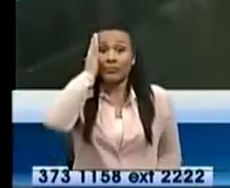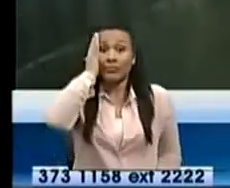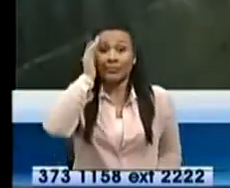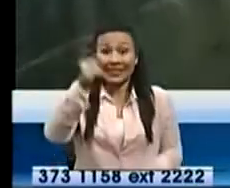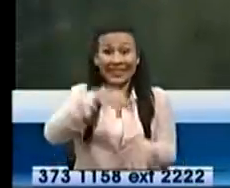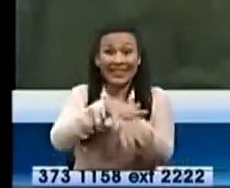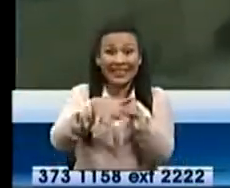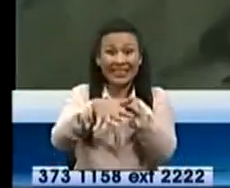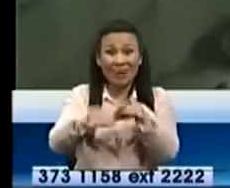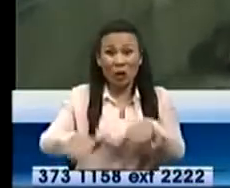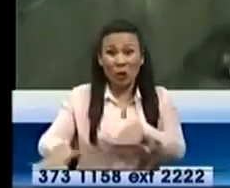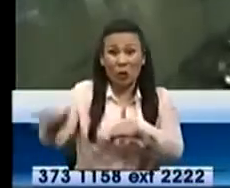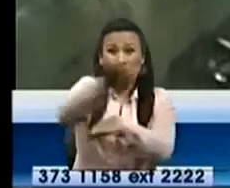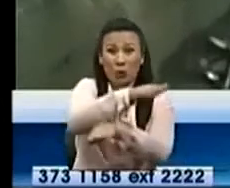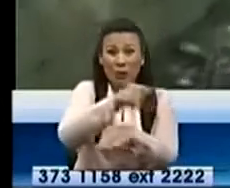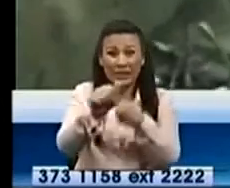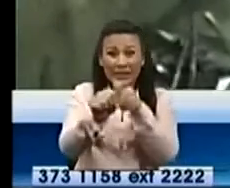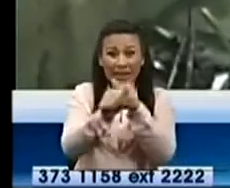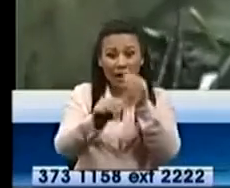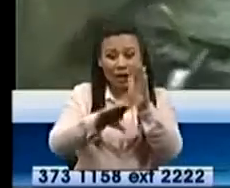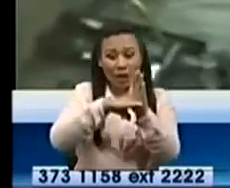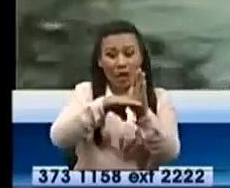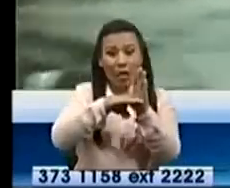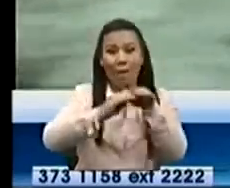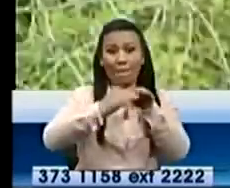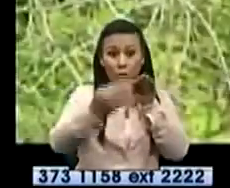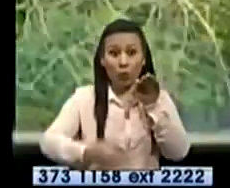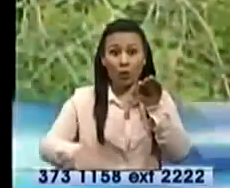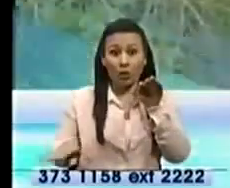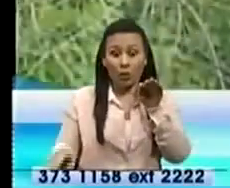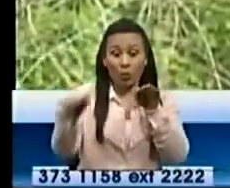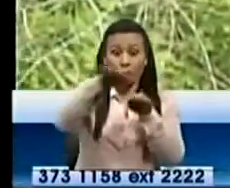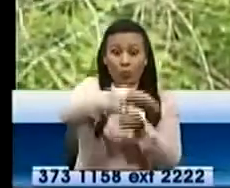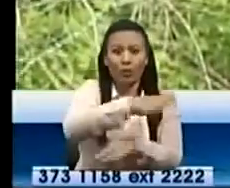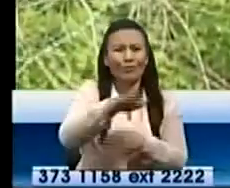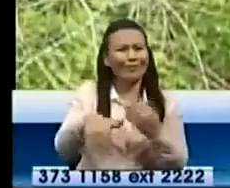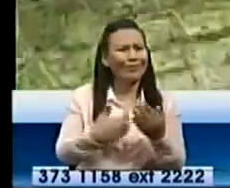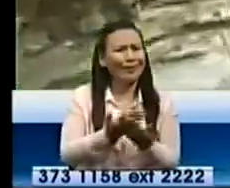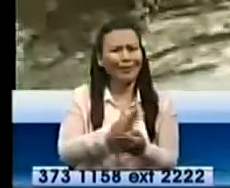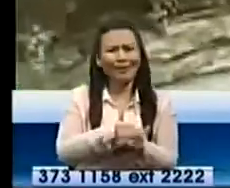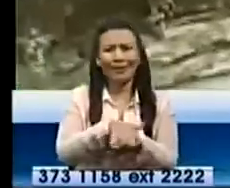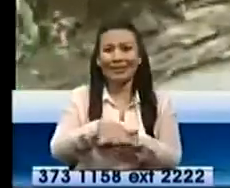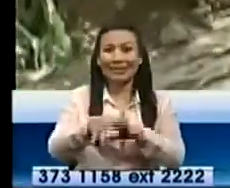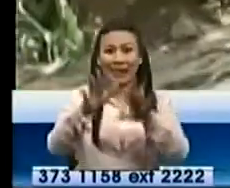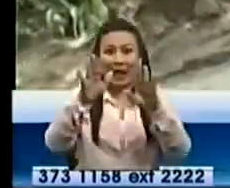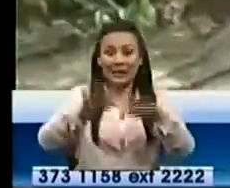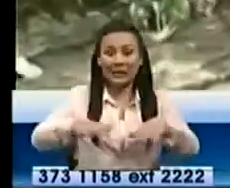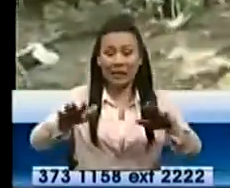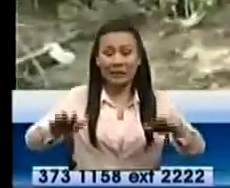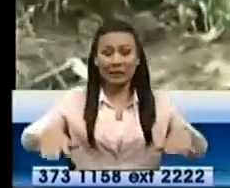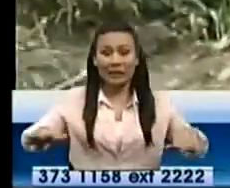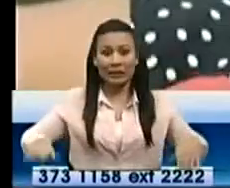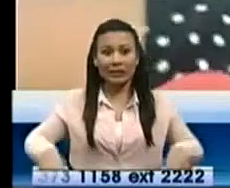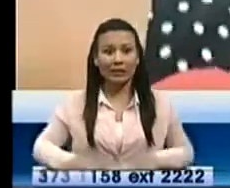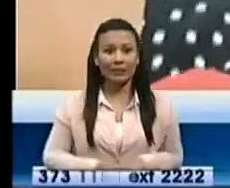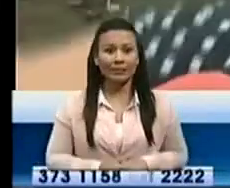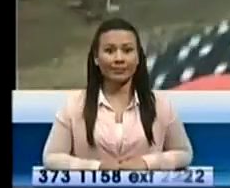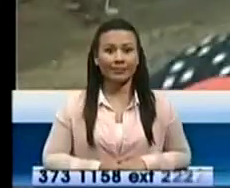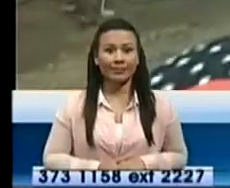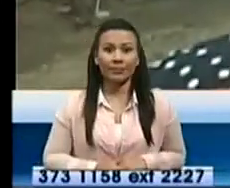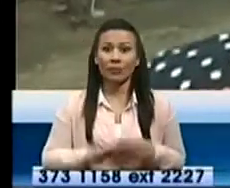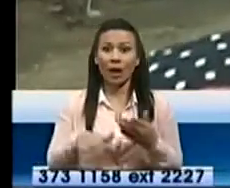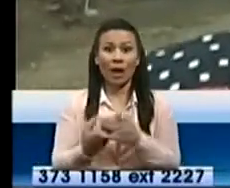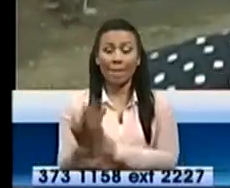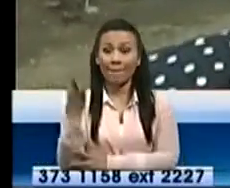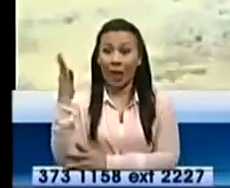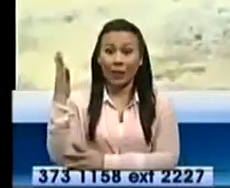a punto de desbordarse según los habitantes del sector. Todo ese río, todo eso por ahí ha hecho caer todas las plantaciones